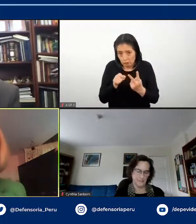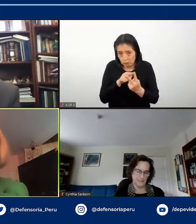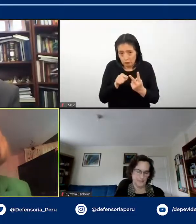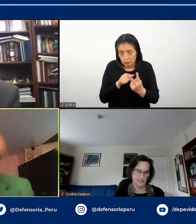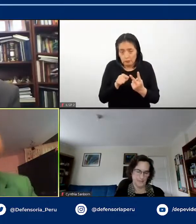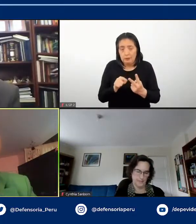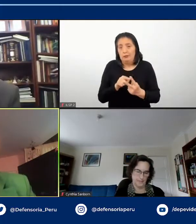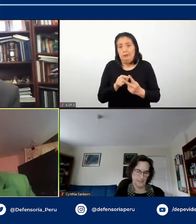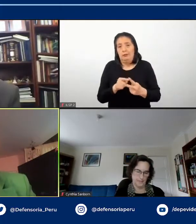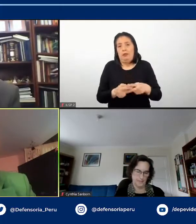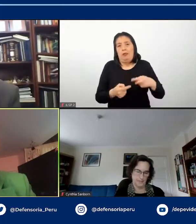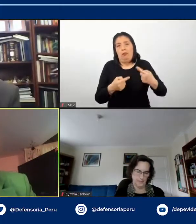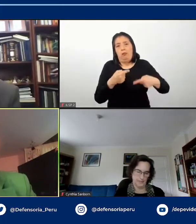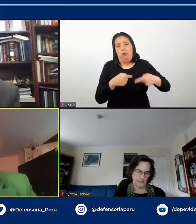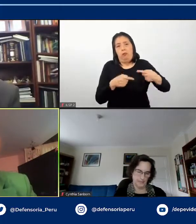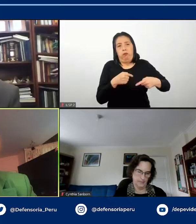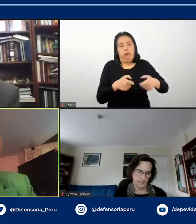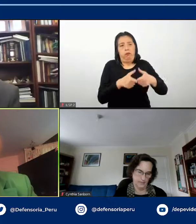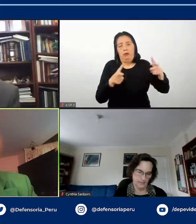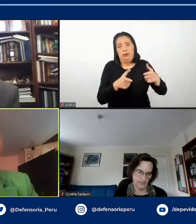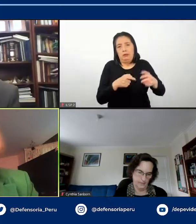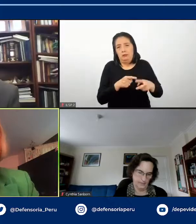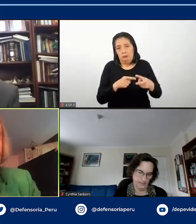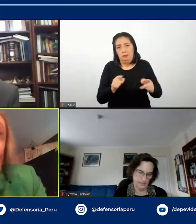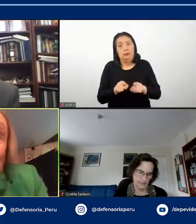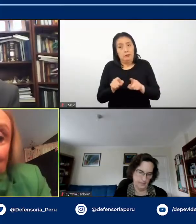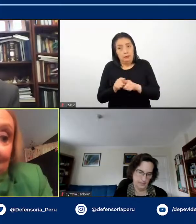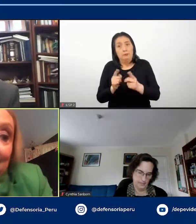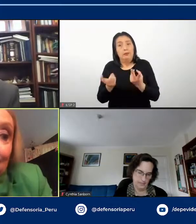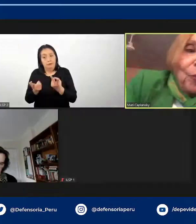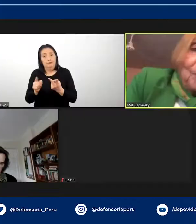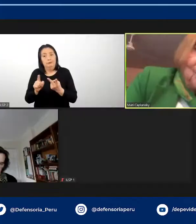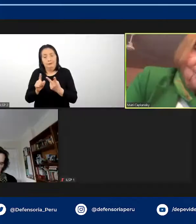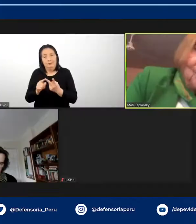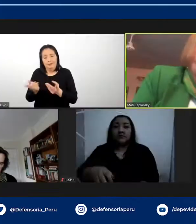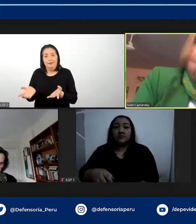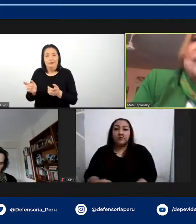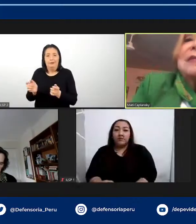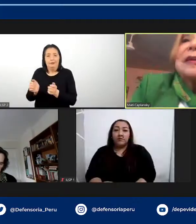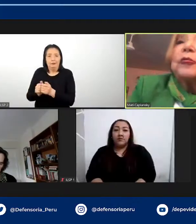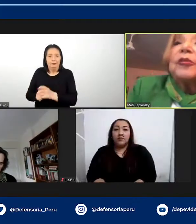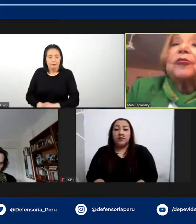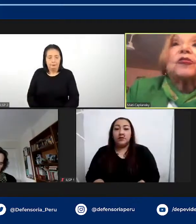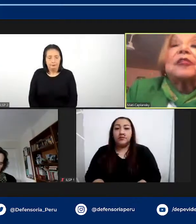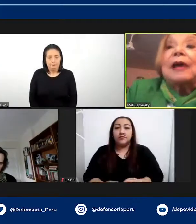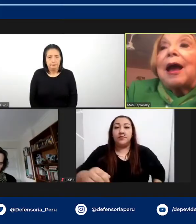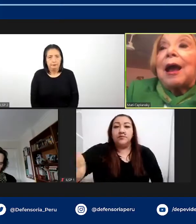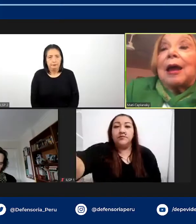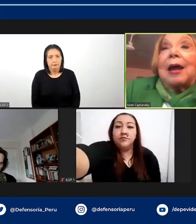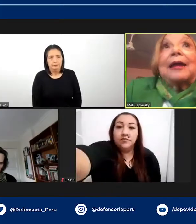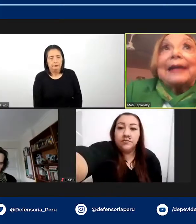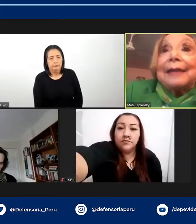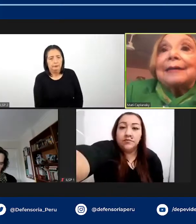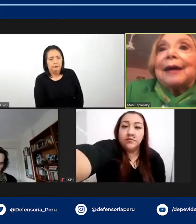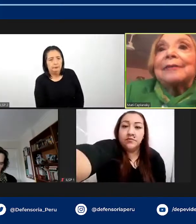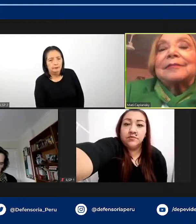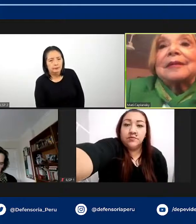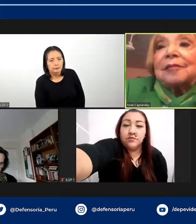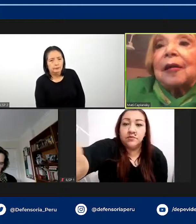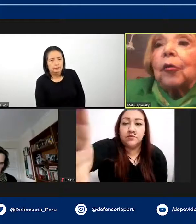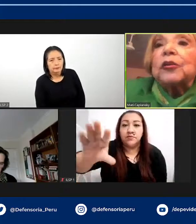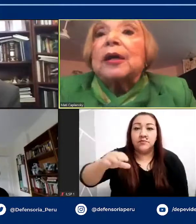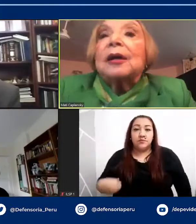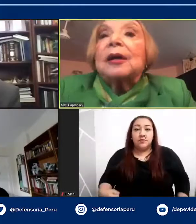grandes peleas, pero los grandes encuentros también. Claro, no es posible que una sociedad crezca